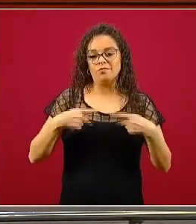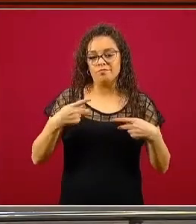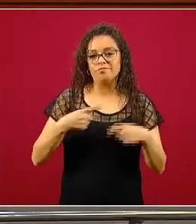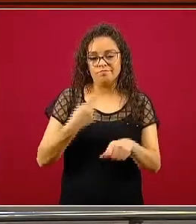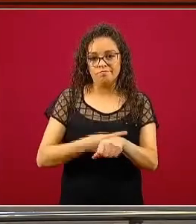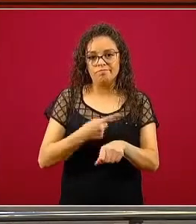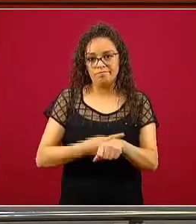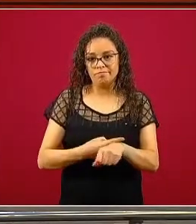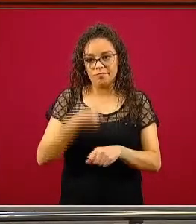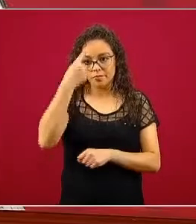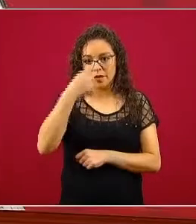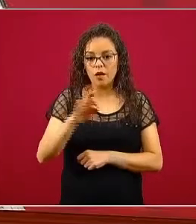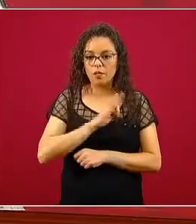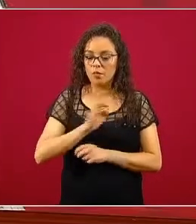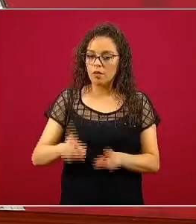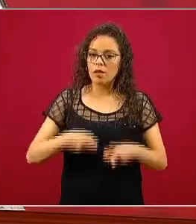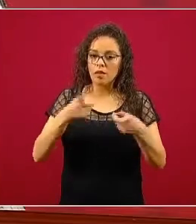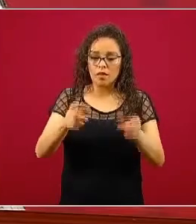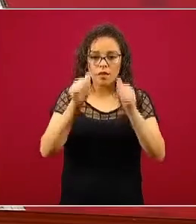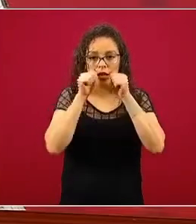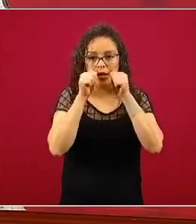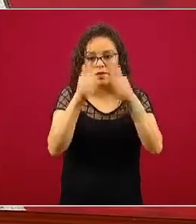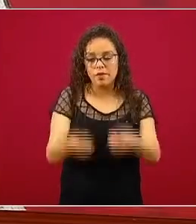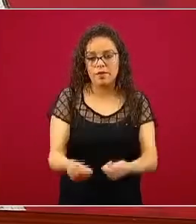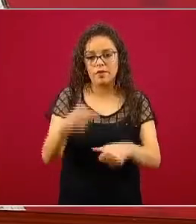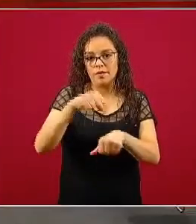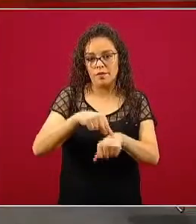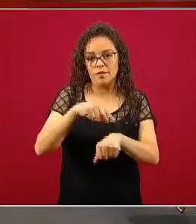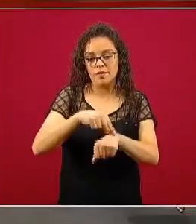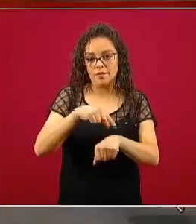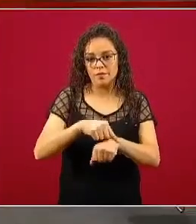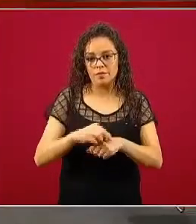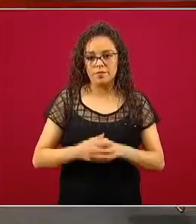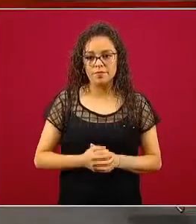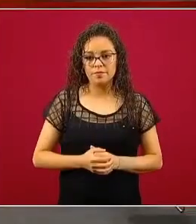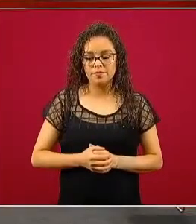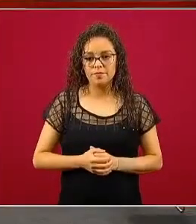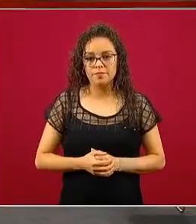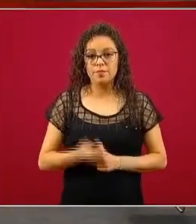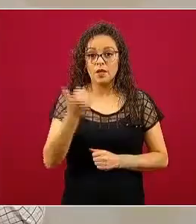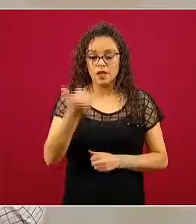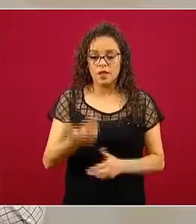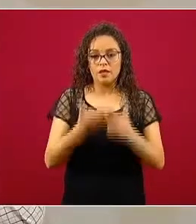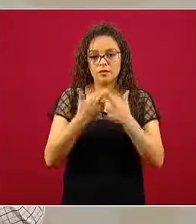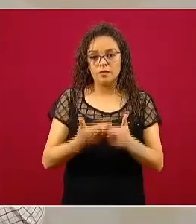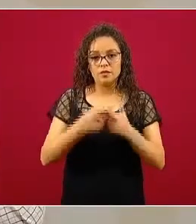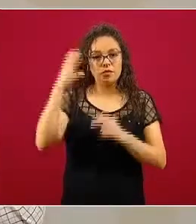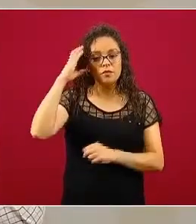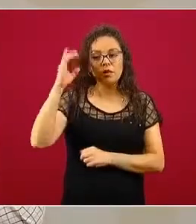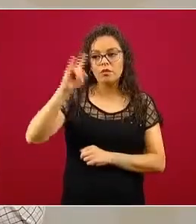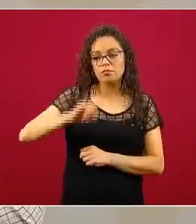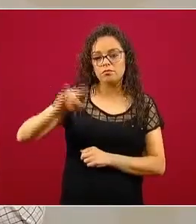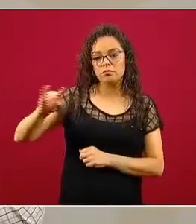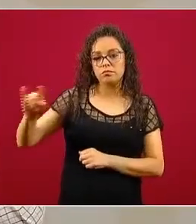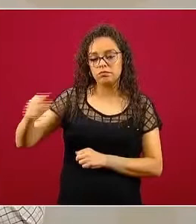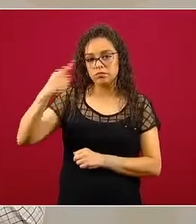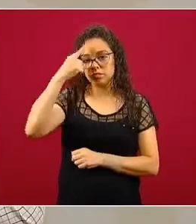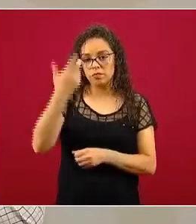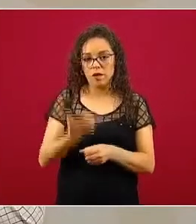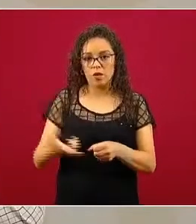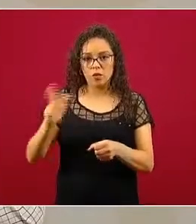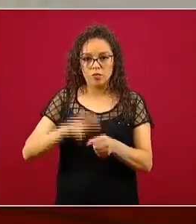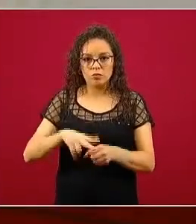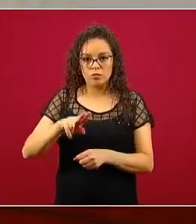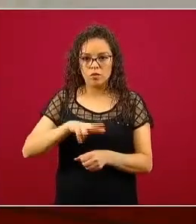haya acceso a la atención médica y además hayan camas disponibles tanto para hospitalizados generales